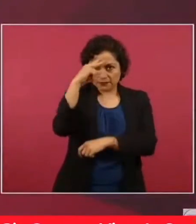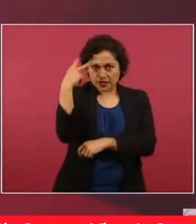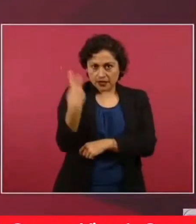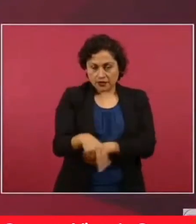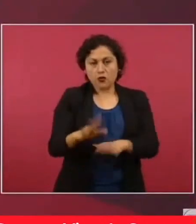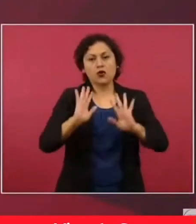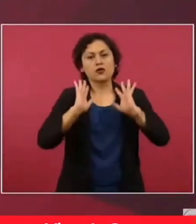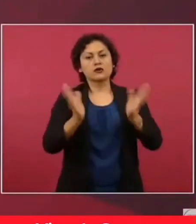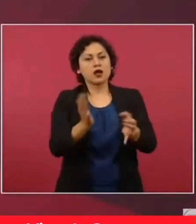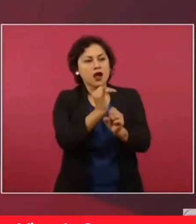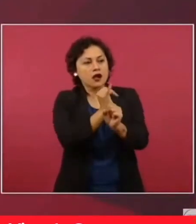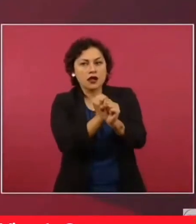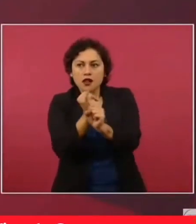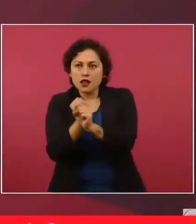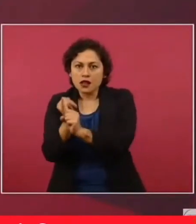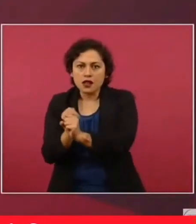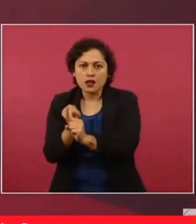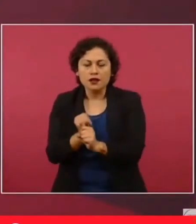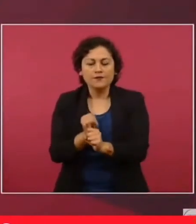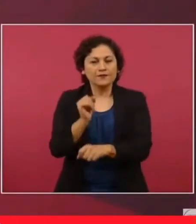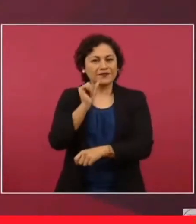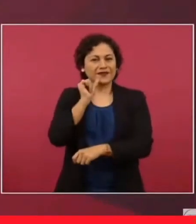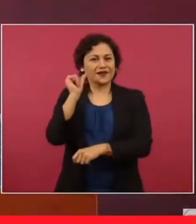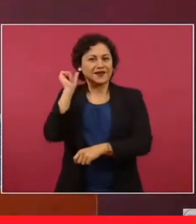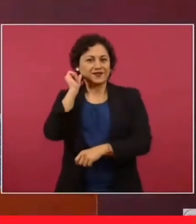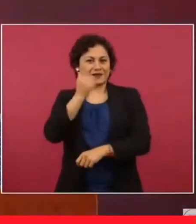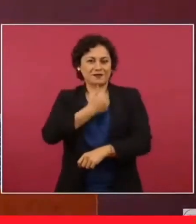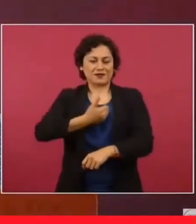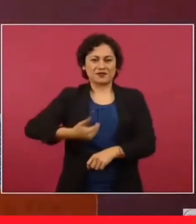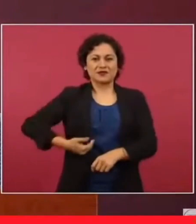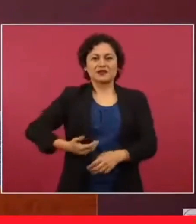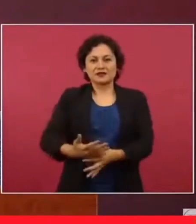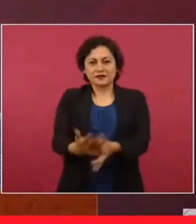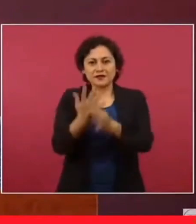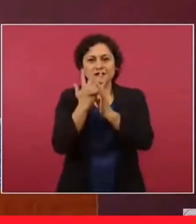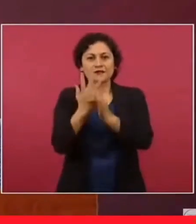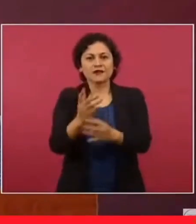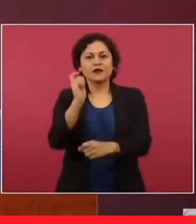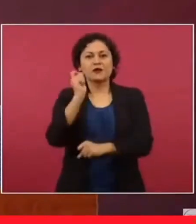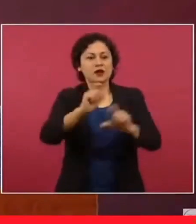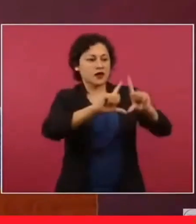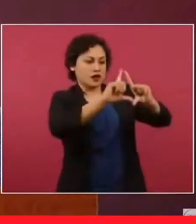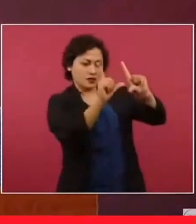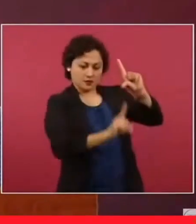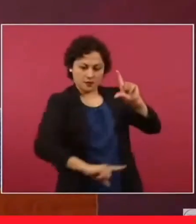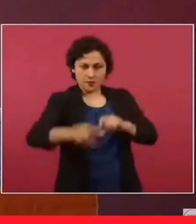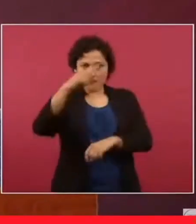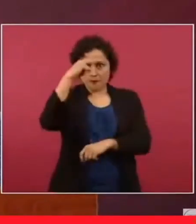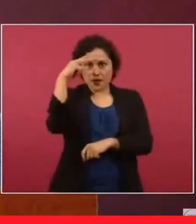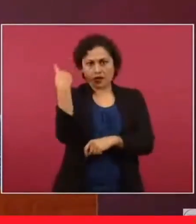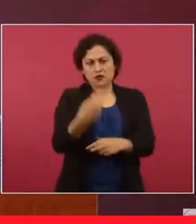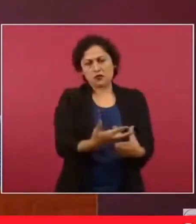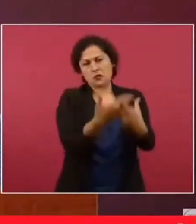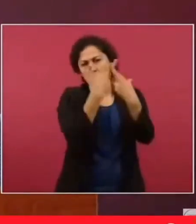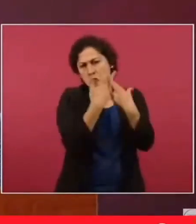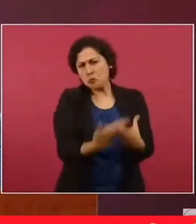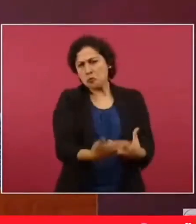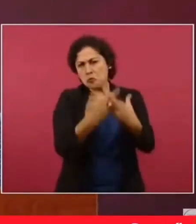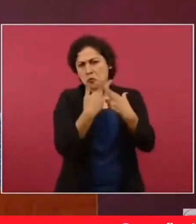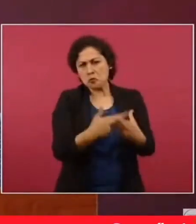podríamos pensar a México como una gran zona arqueológica. Efectivamente, alguna vez le preguntaron a Alfonso